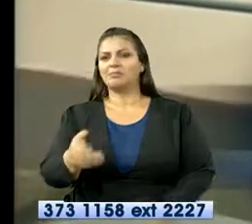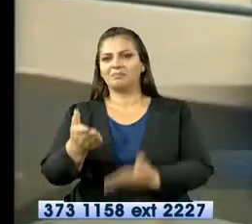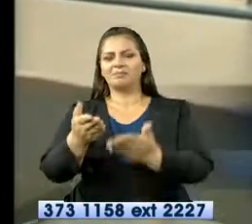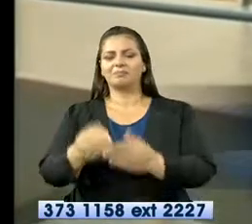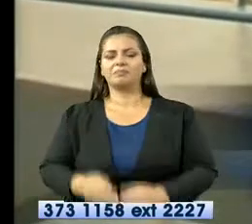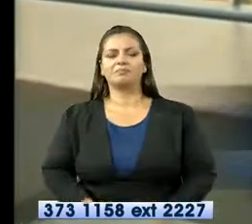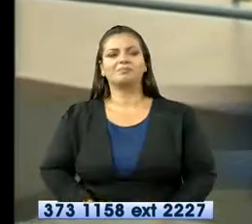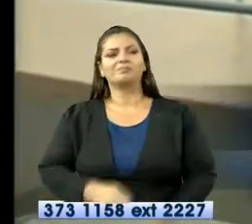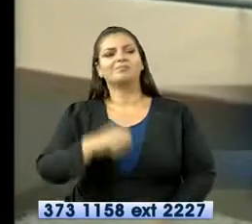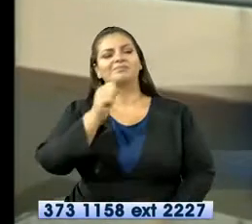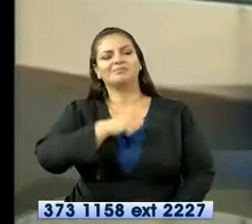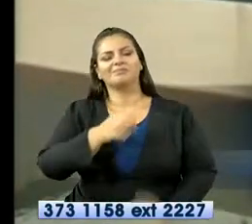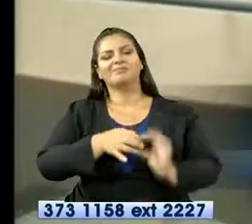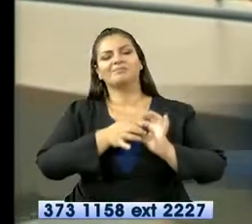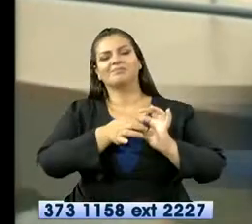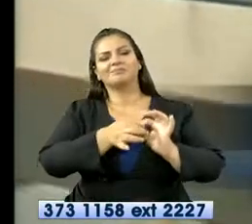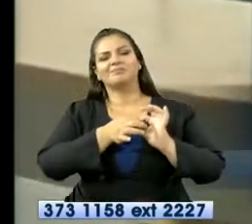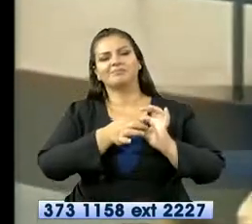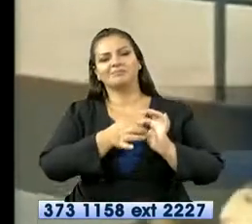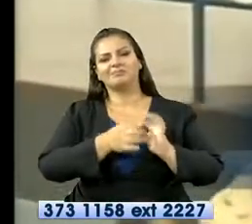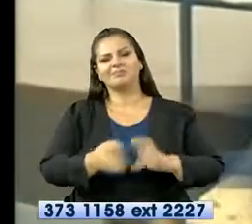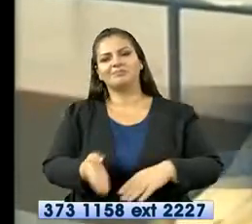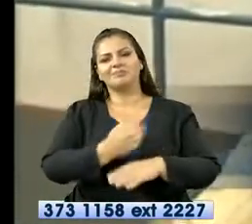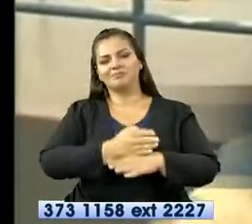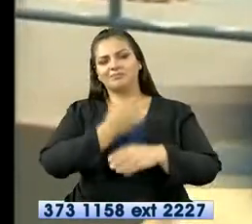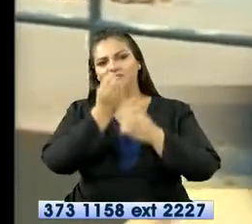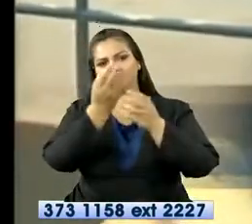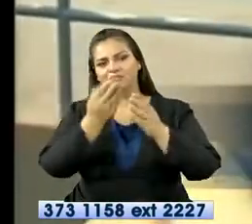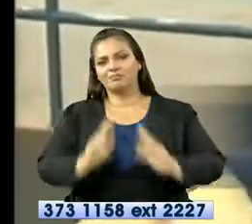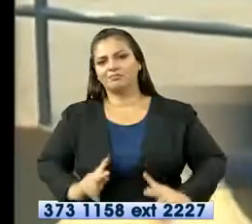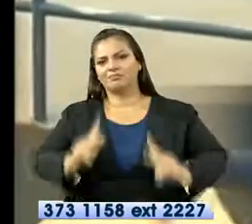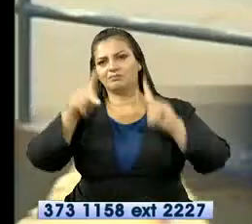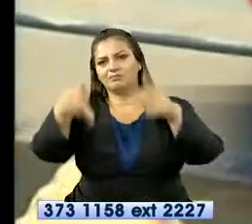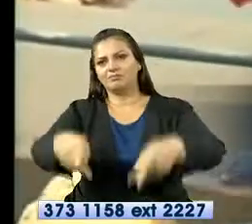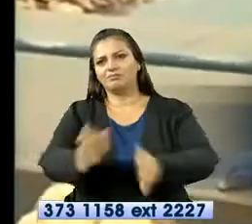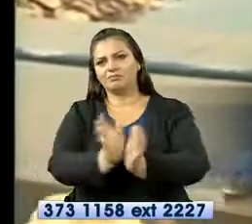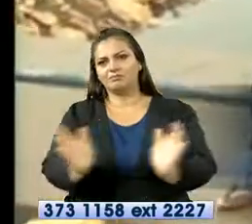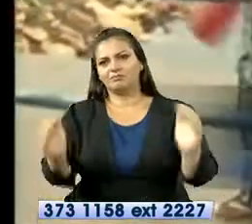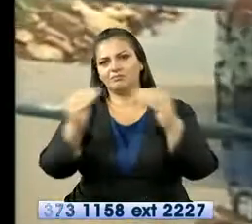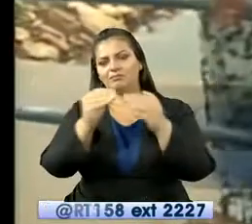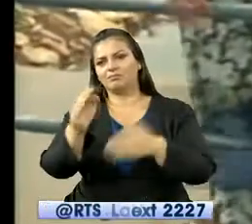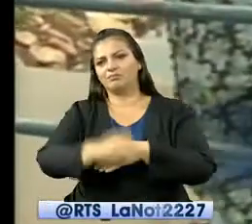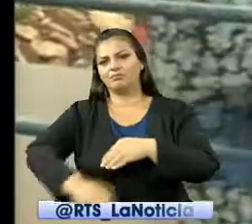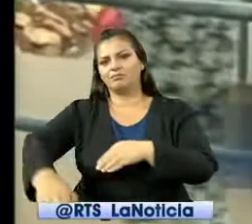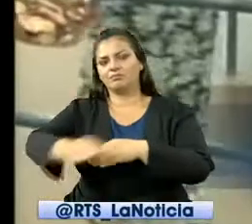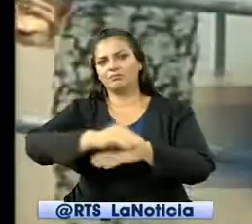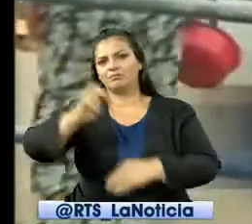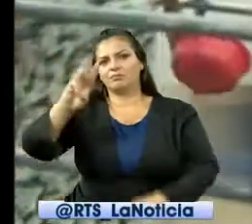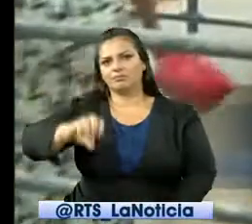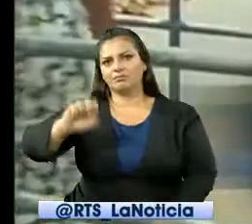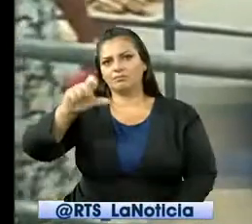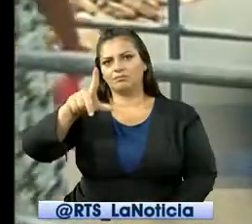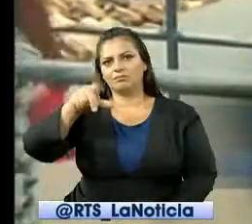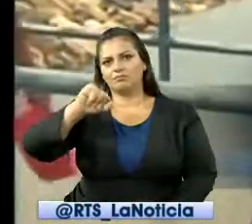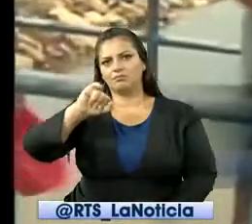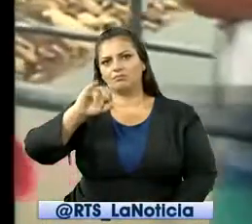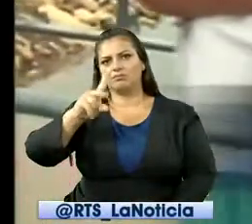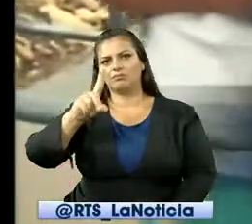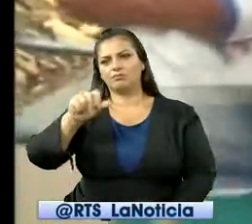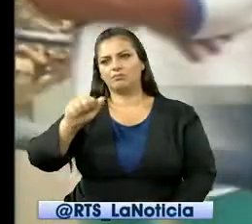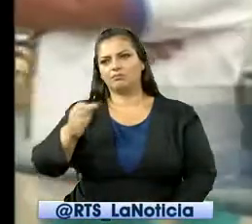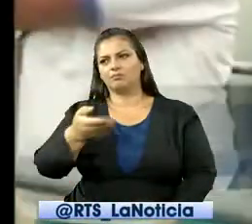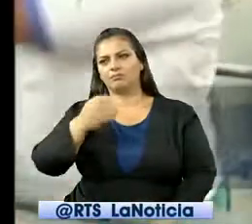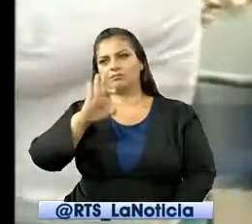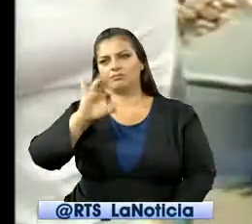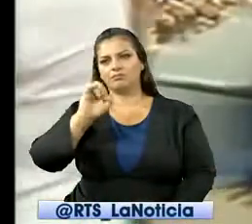Sí, compañeros, efectivamente, nosotros decíamos, continuamos nosotros desde este punto de la ciudad de Guayaquil, en la cooperativa Mélida de